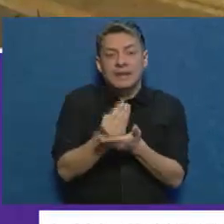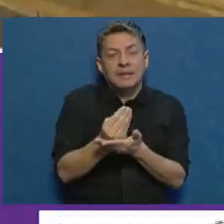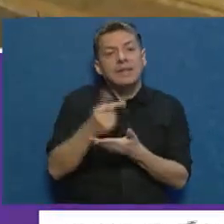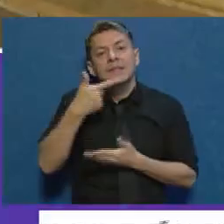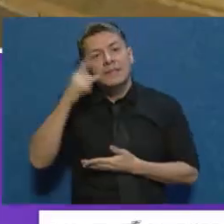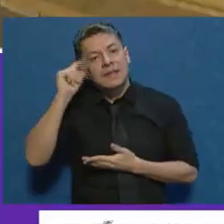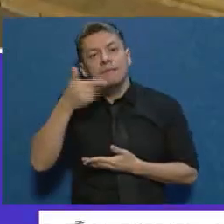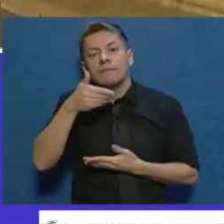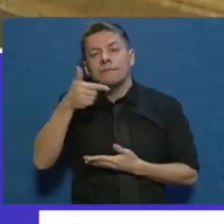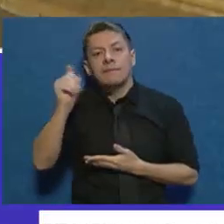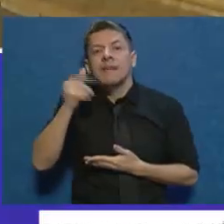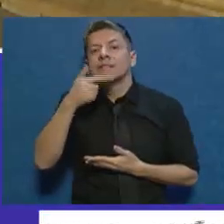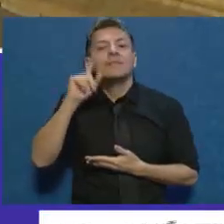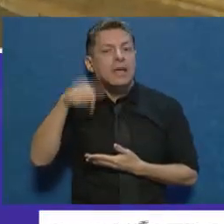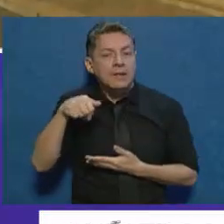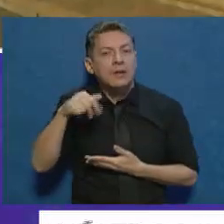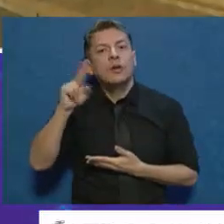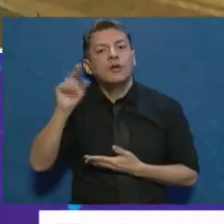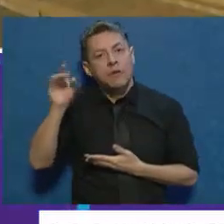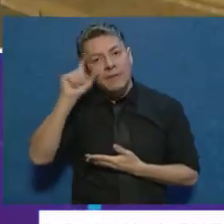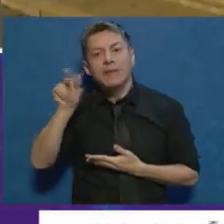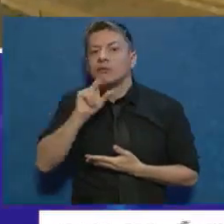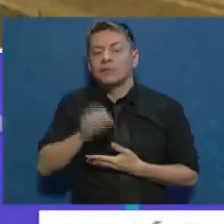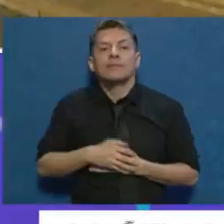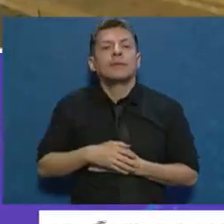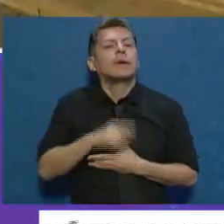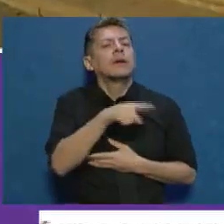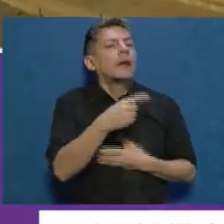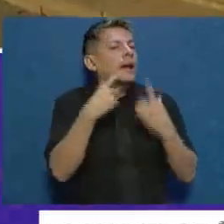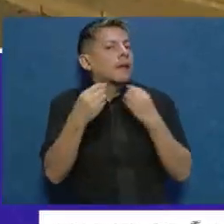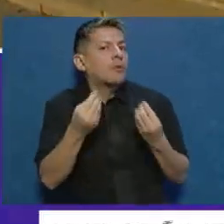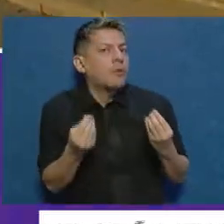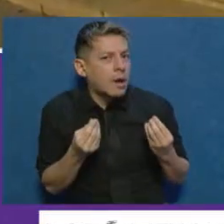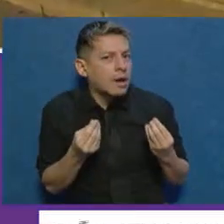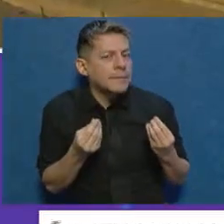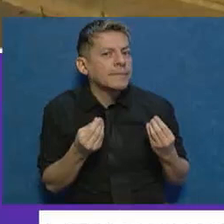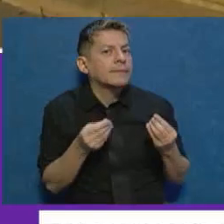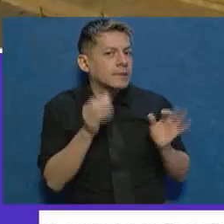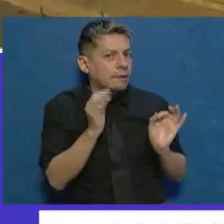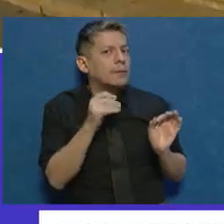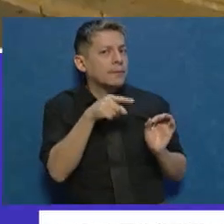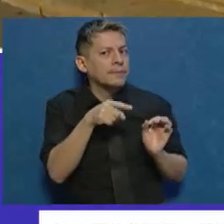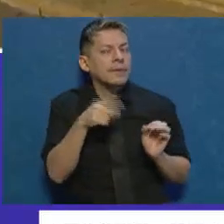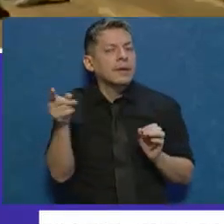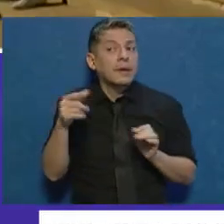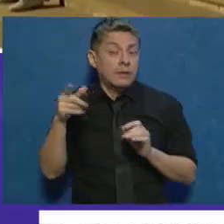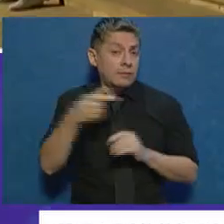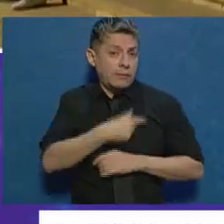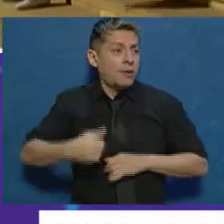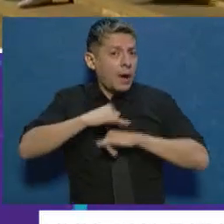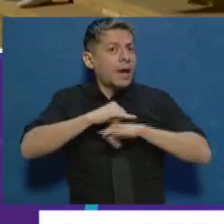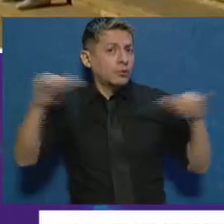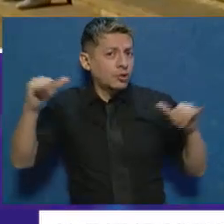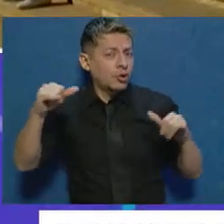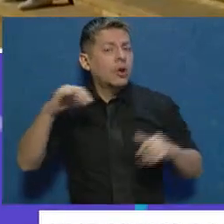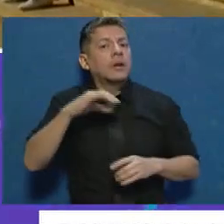Macho. Bueno, en principio, ¿cuál es el reclamo que se está llevando a cabo? Sabemos que es a raíz del anuncio del medio aguinaldo, pero también lo